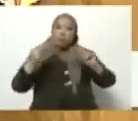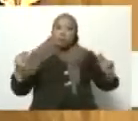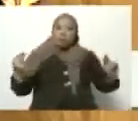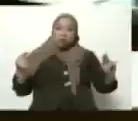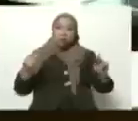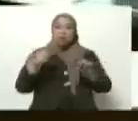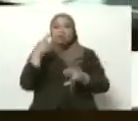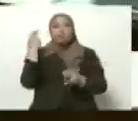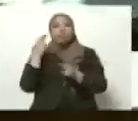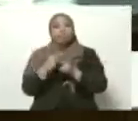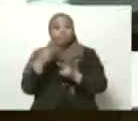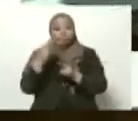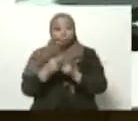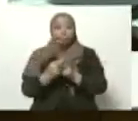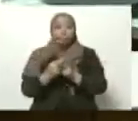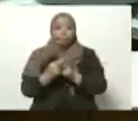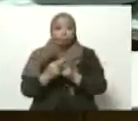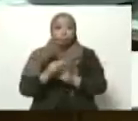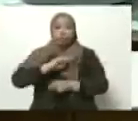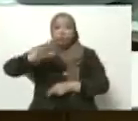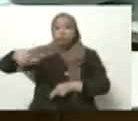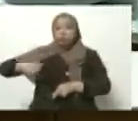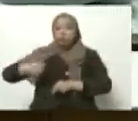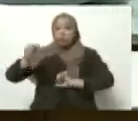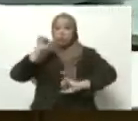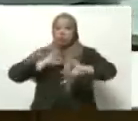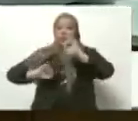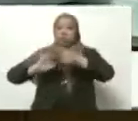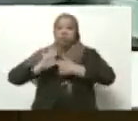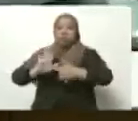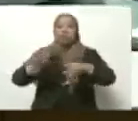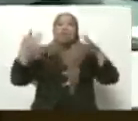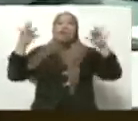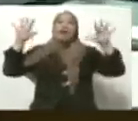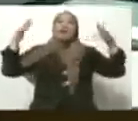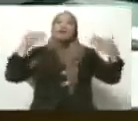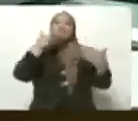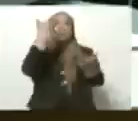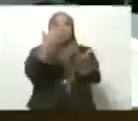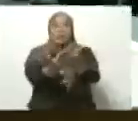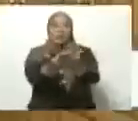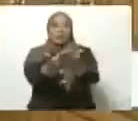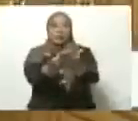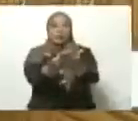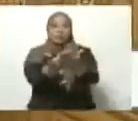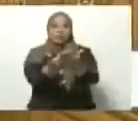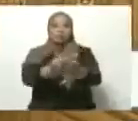estaremos en peligro. Y ahí estamos nosotros para afrontar ese peligro. Muchas gracias, honorable.